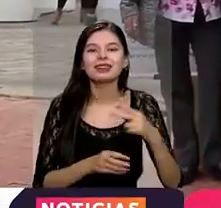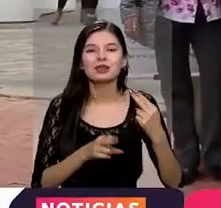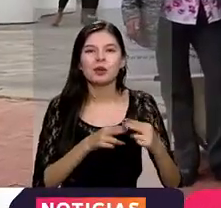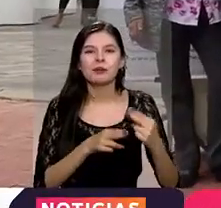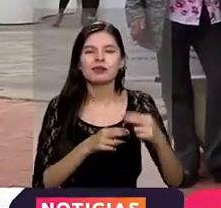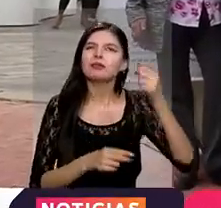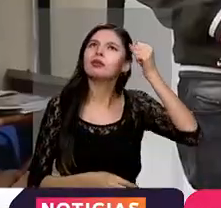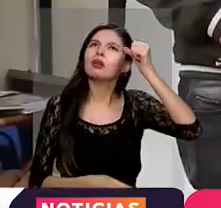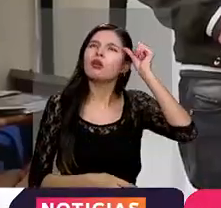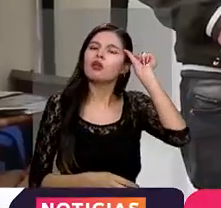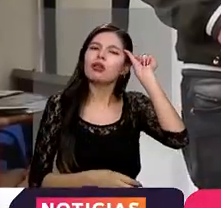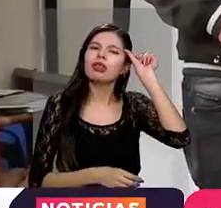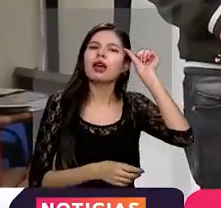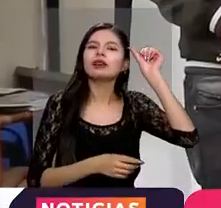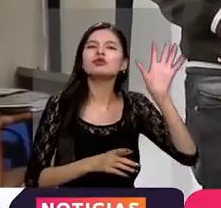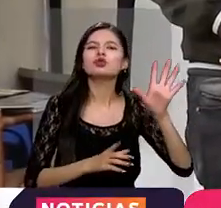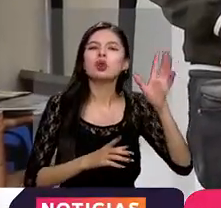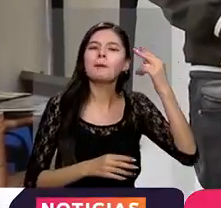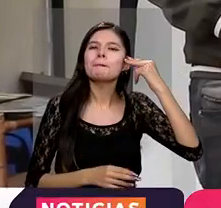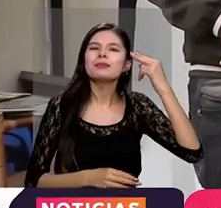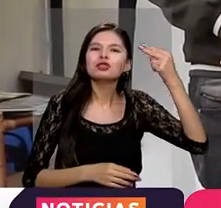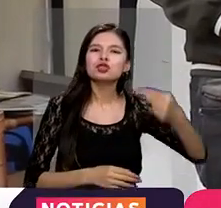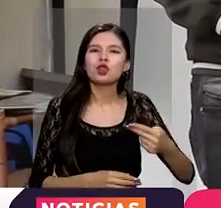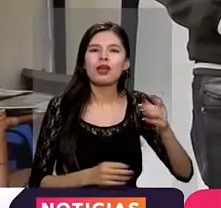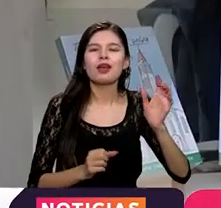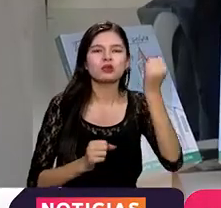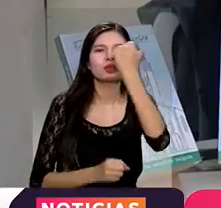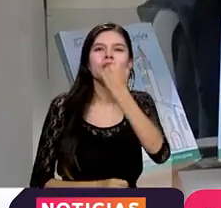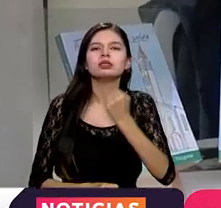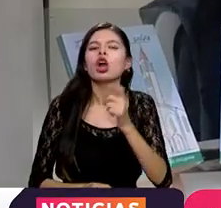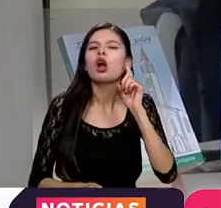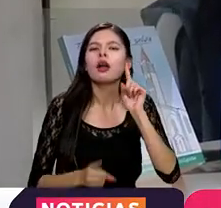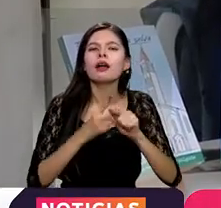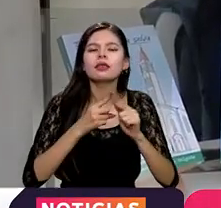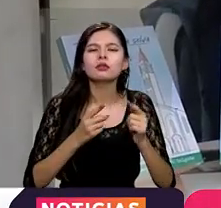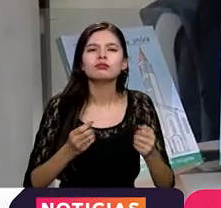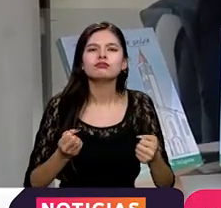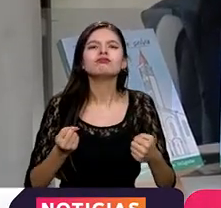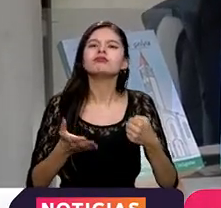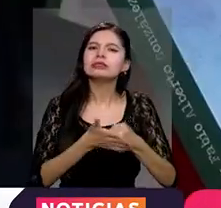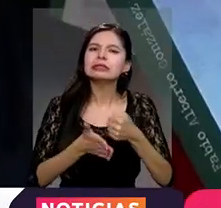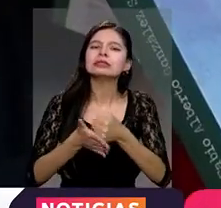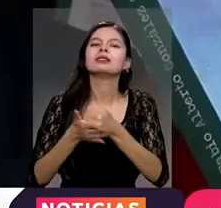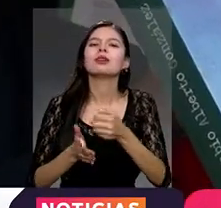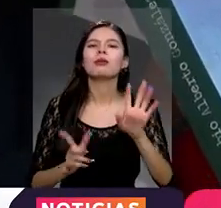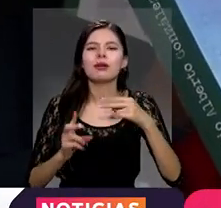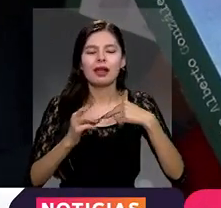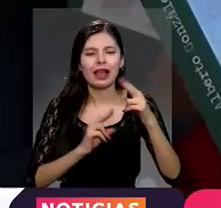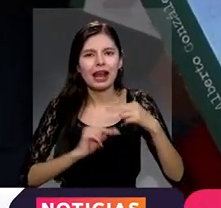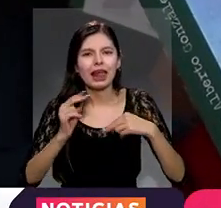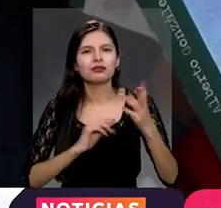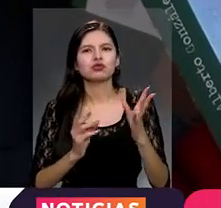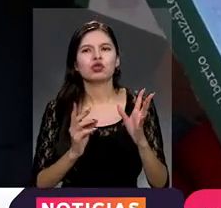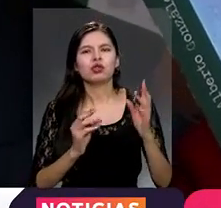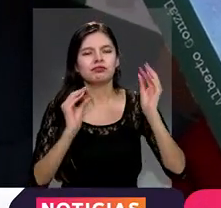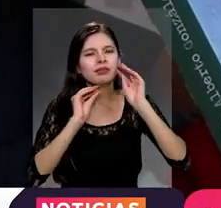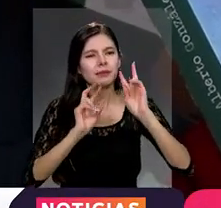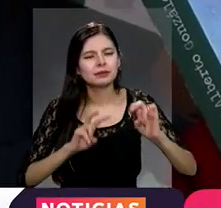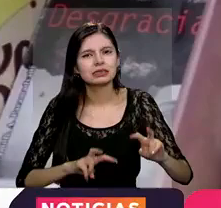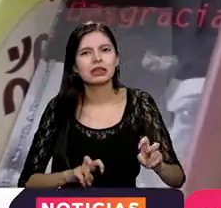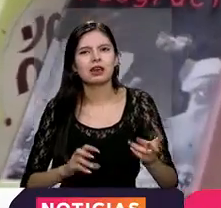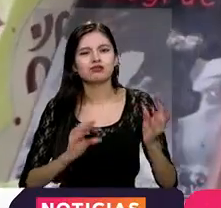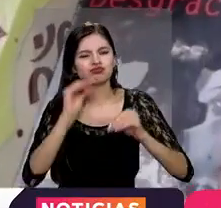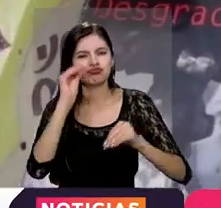de la Memoria Artística de Soacha, que tiene como fin incentivar y apoyar procesos de creación, formación, investigación